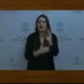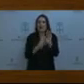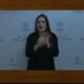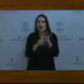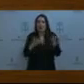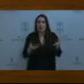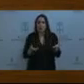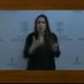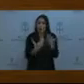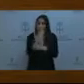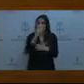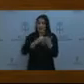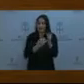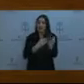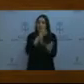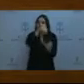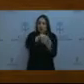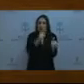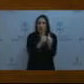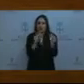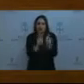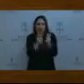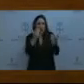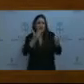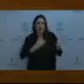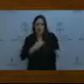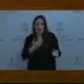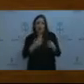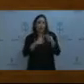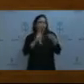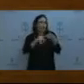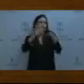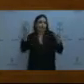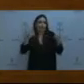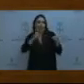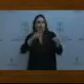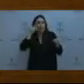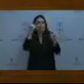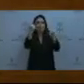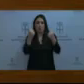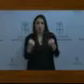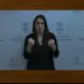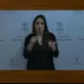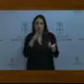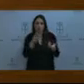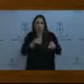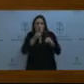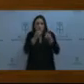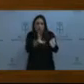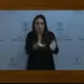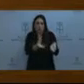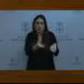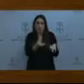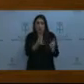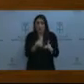técnica en que participasen agentes sociales, en que participasen ayuntamientos, en la que participasen expertos. No hay nada que perder en ello, no hay nada que